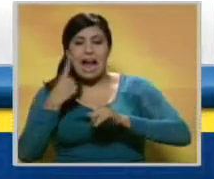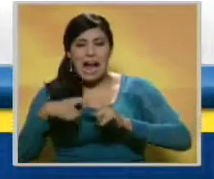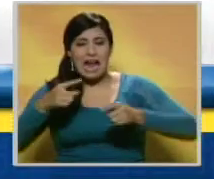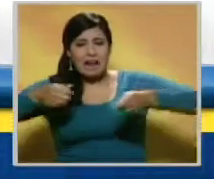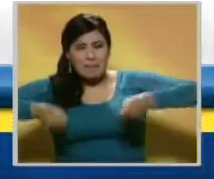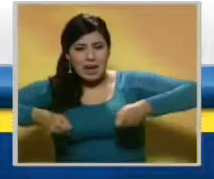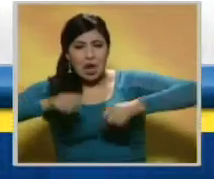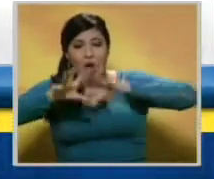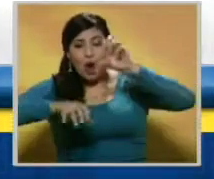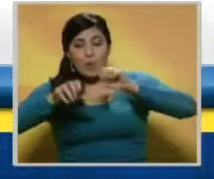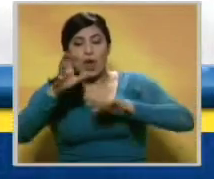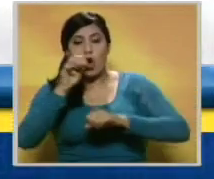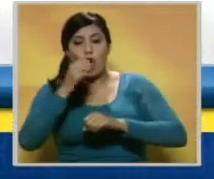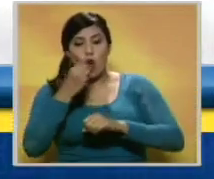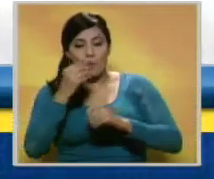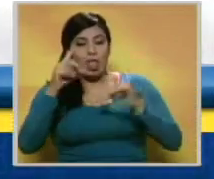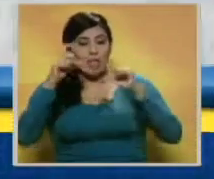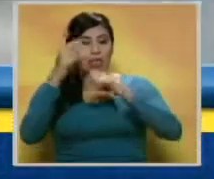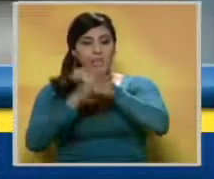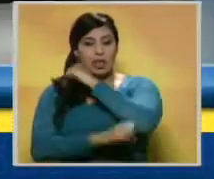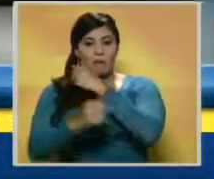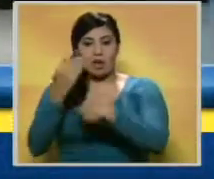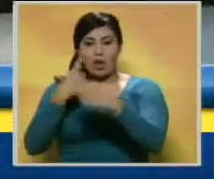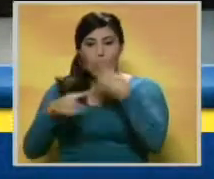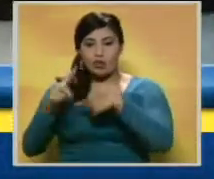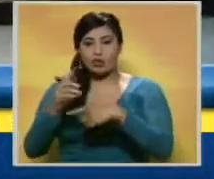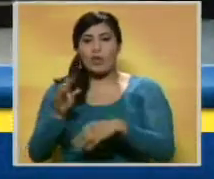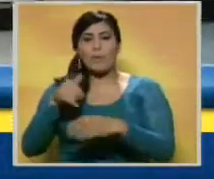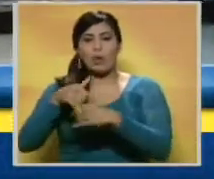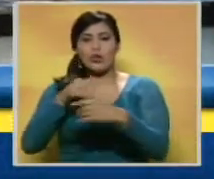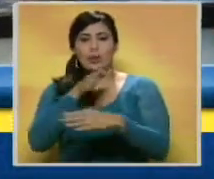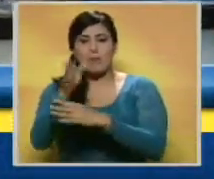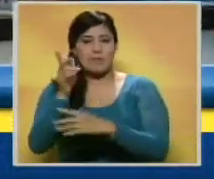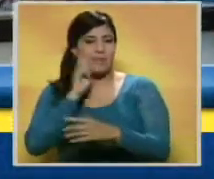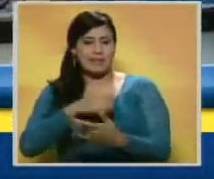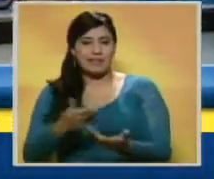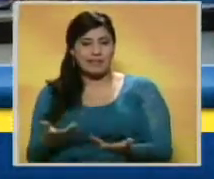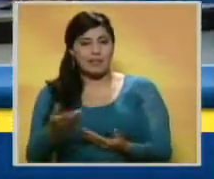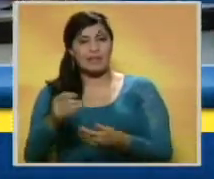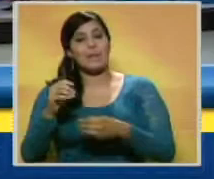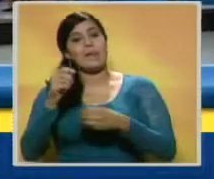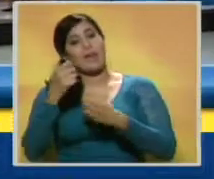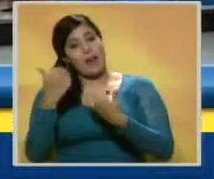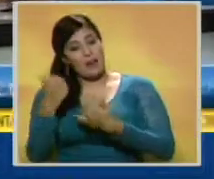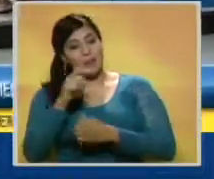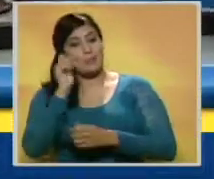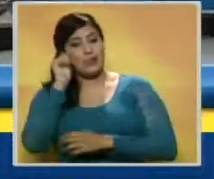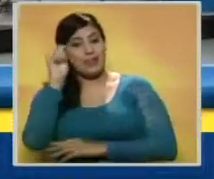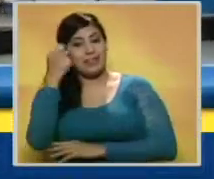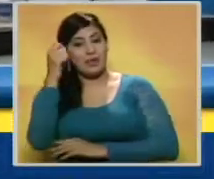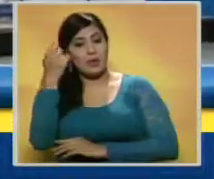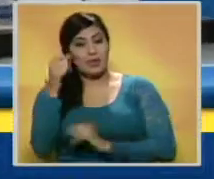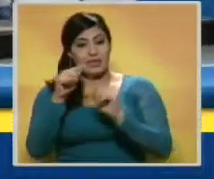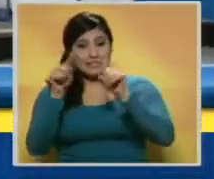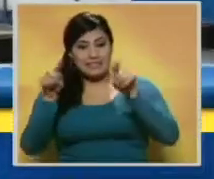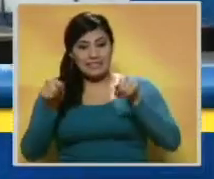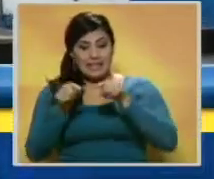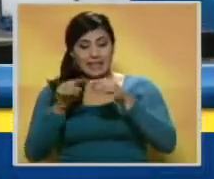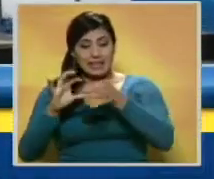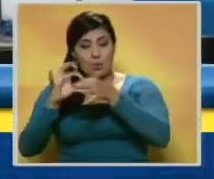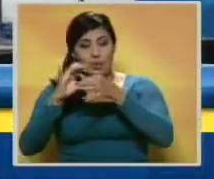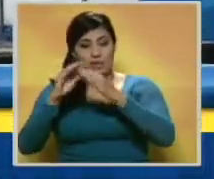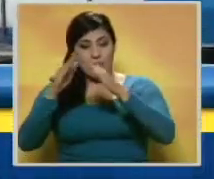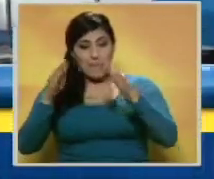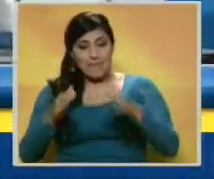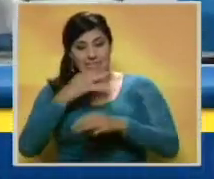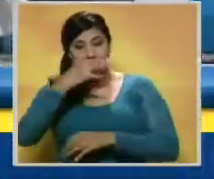tratar de comprar comida, la confundieron con las colas del PSU. La diputada del Parlamento Latinoamericano señaló que la tarjeta única representa una conexión